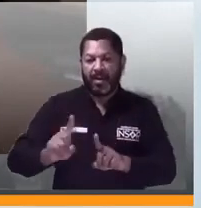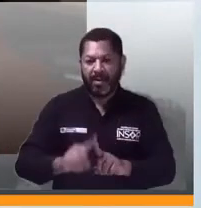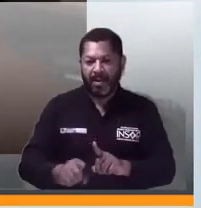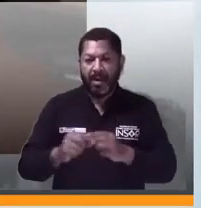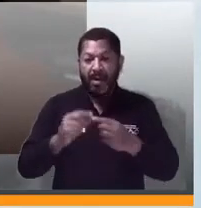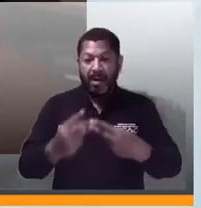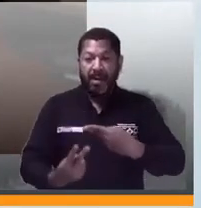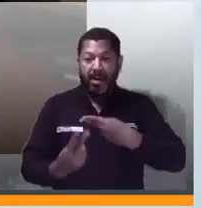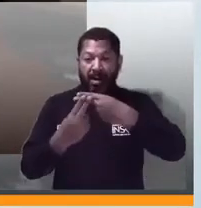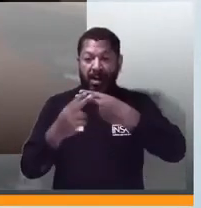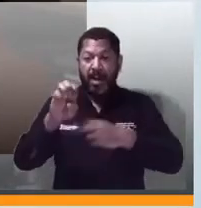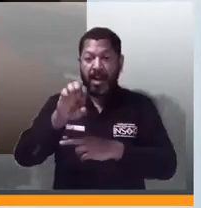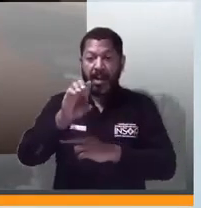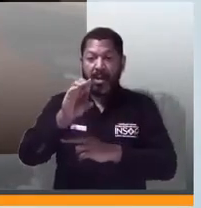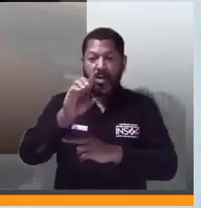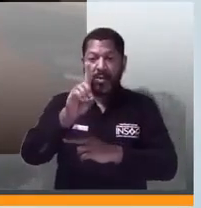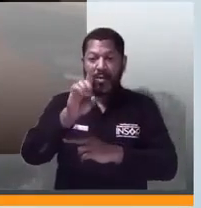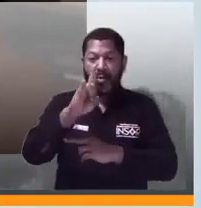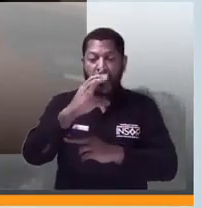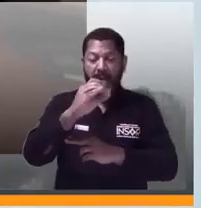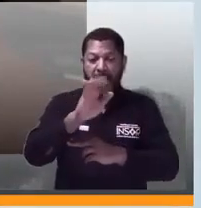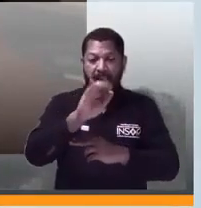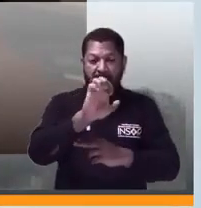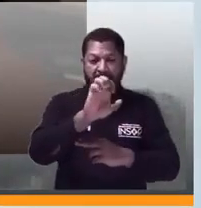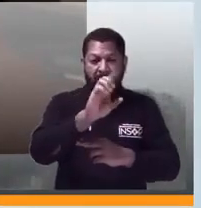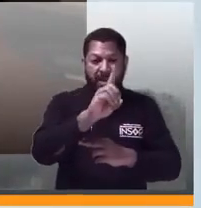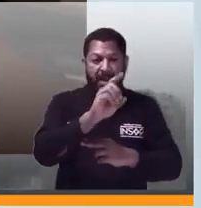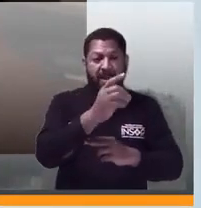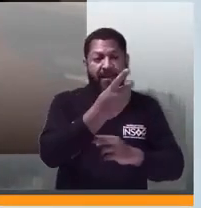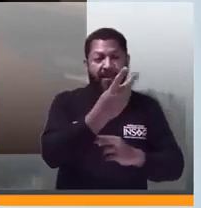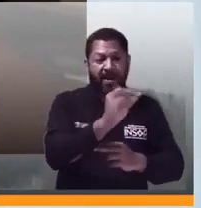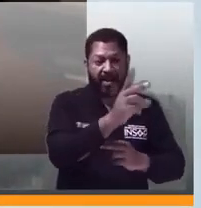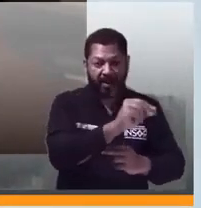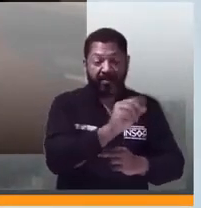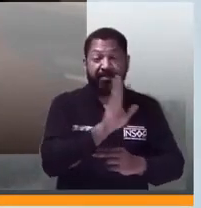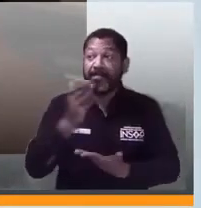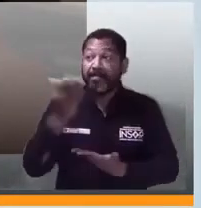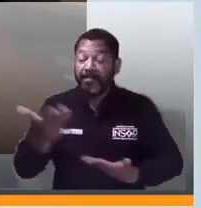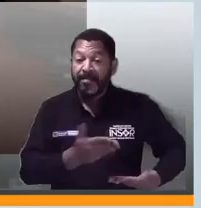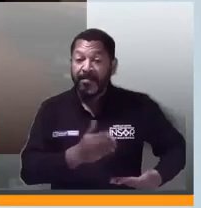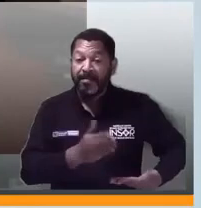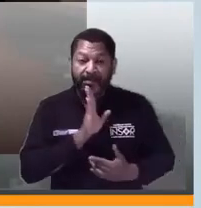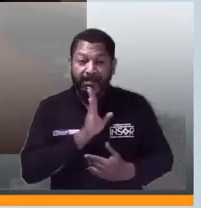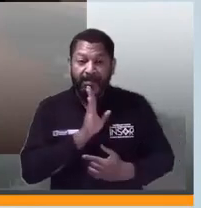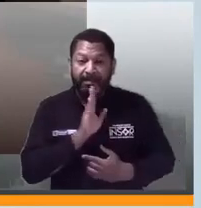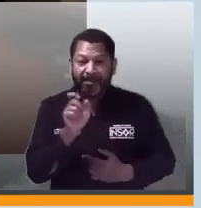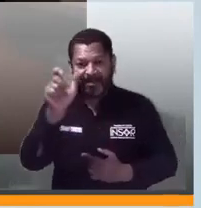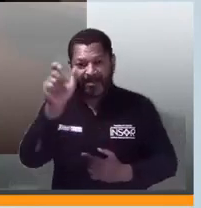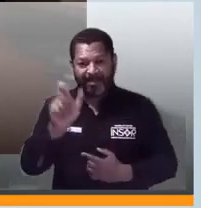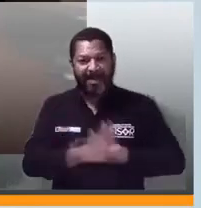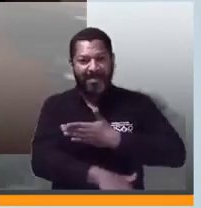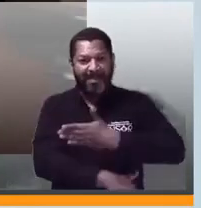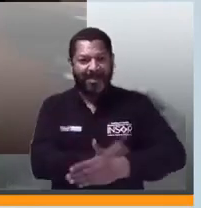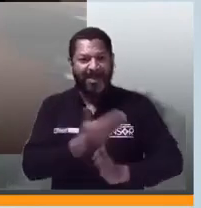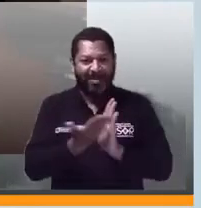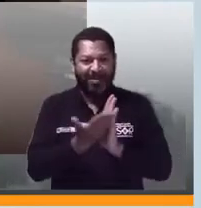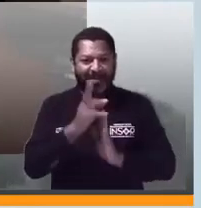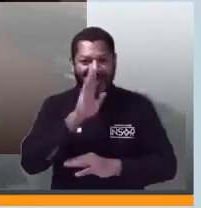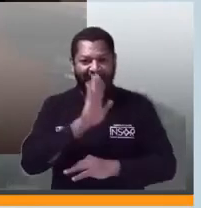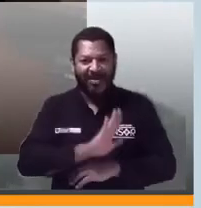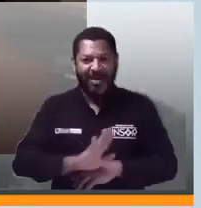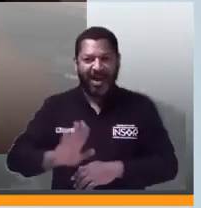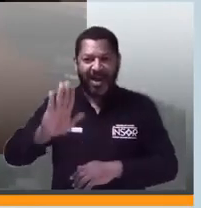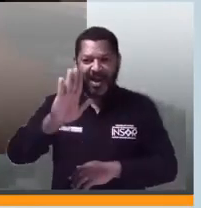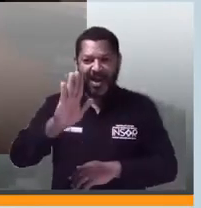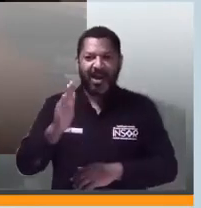sociales con el numeral Educated 2020. Para dar la bienvenida a esta inmersión 4, daremos el paso a la ministra de